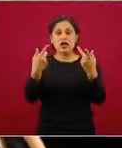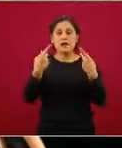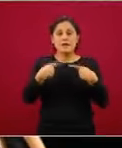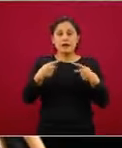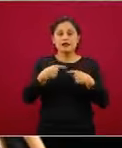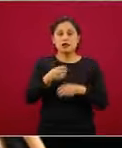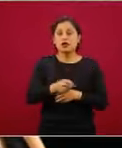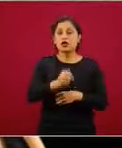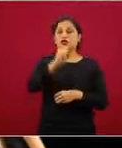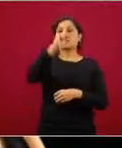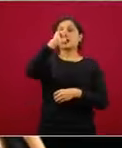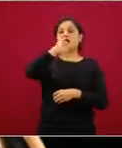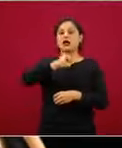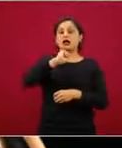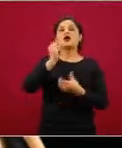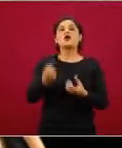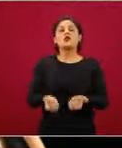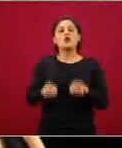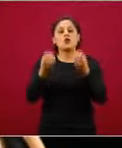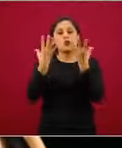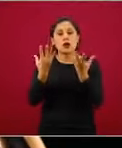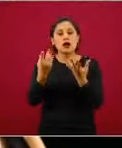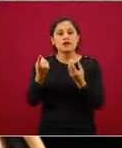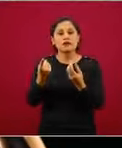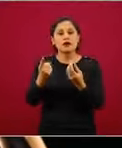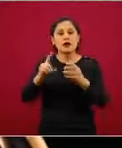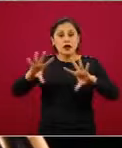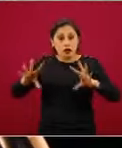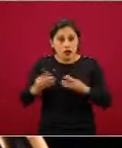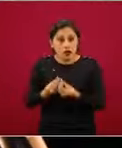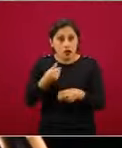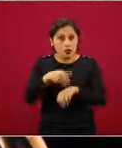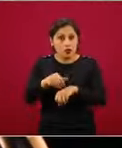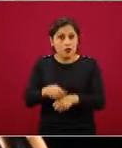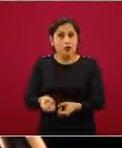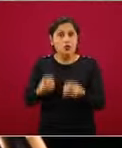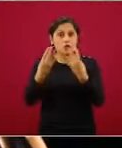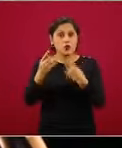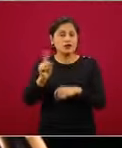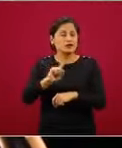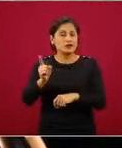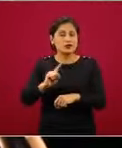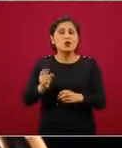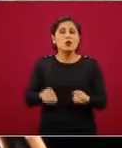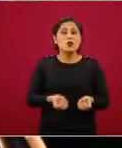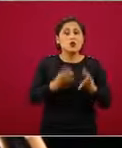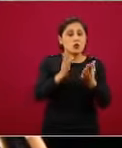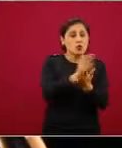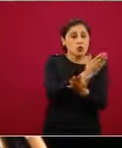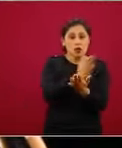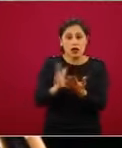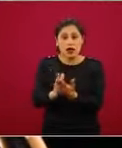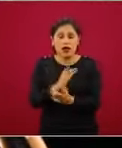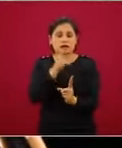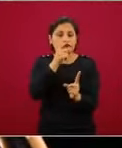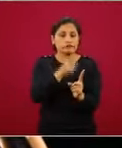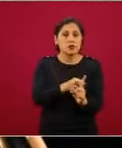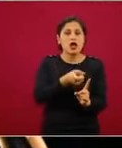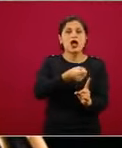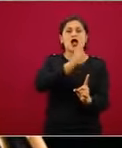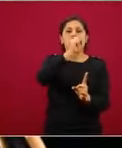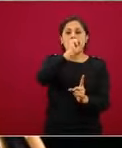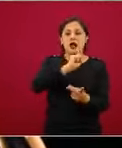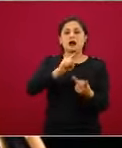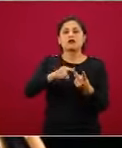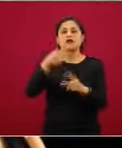intubados, una clasificación completa, no solamente un número total, sino también cuántos intubados, cuántos de enfermedades, en este